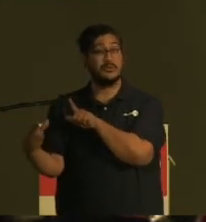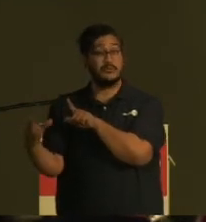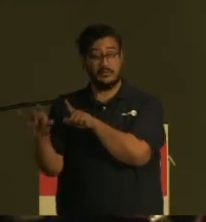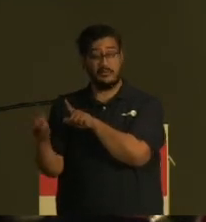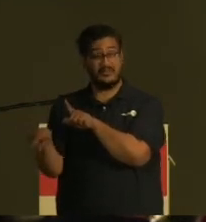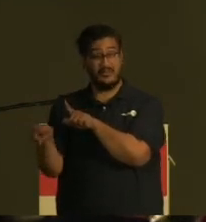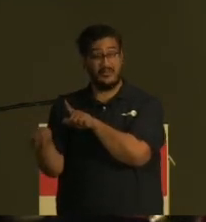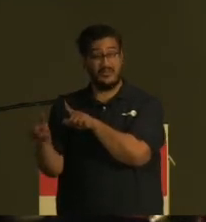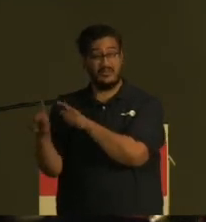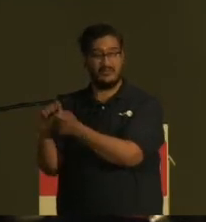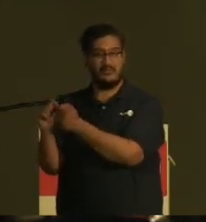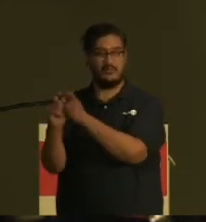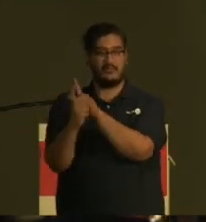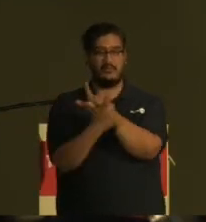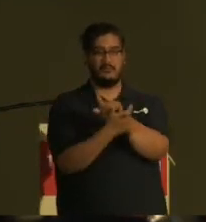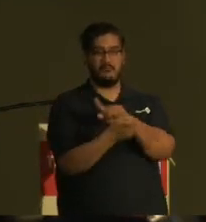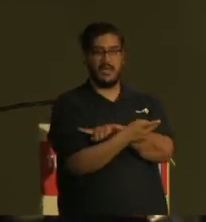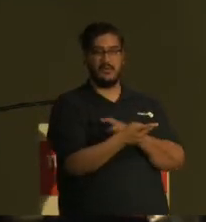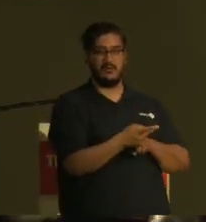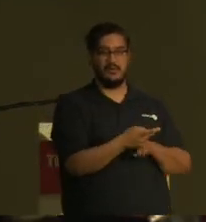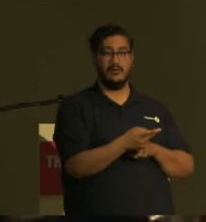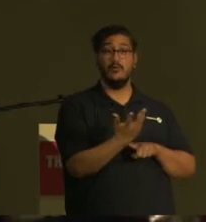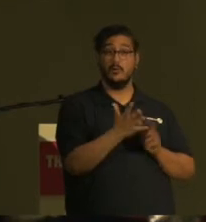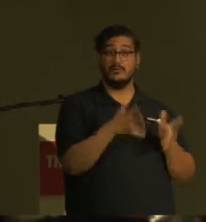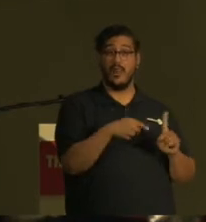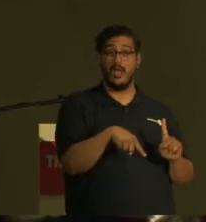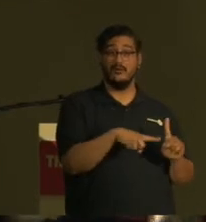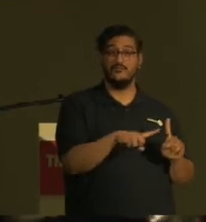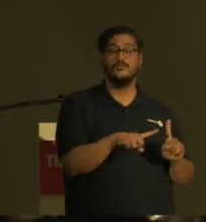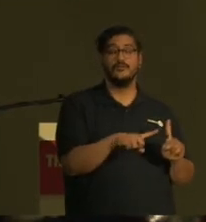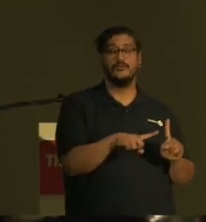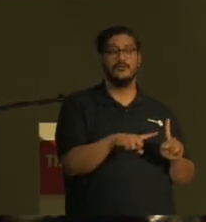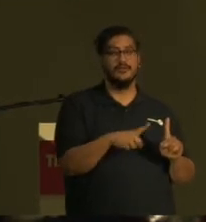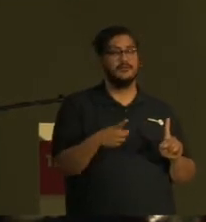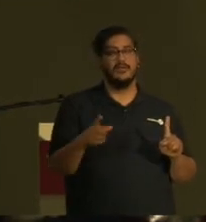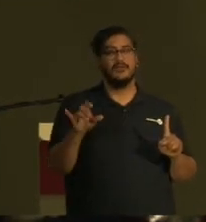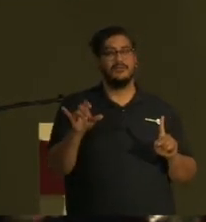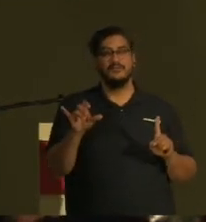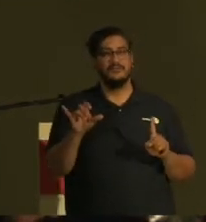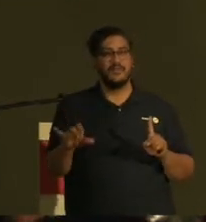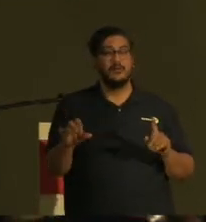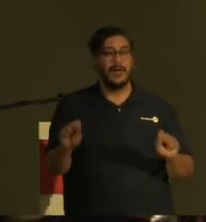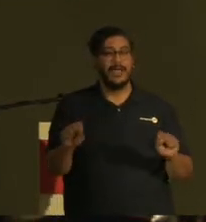idioma occidental vuelve al ideograma. Y lo que queda allí, que ha logrado traspasar todas esas...